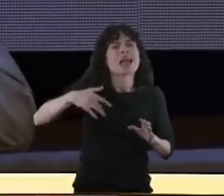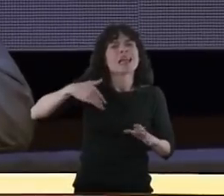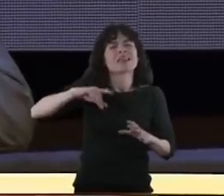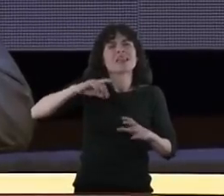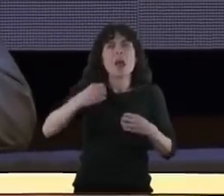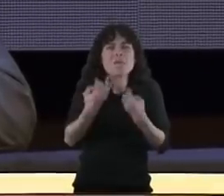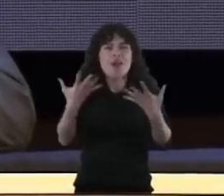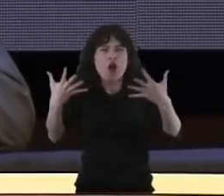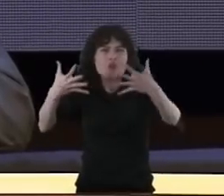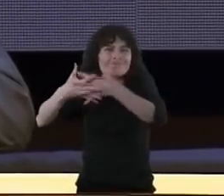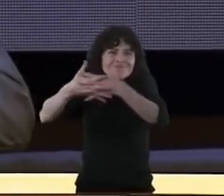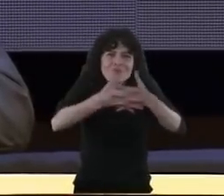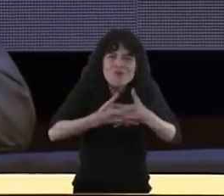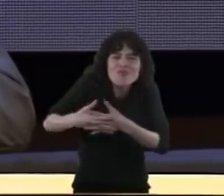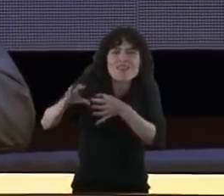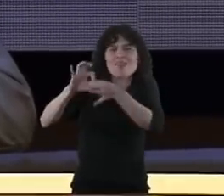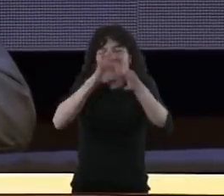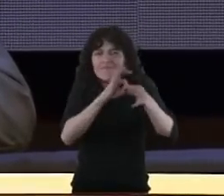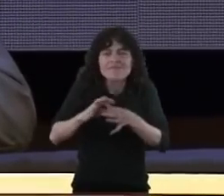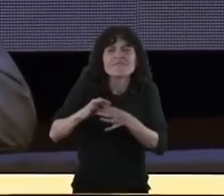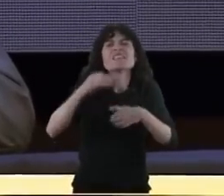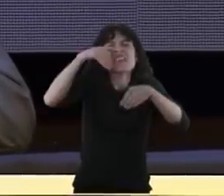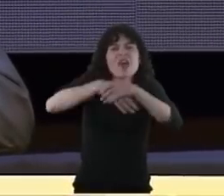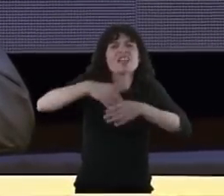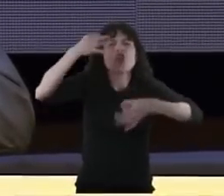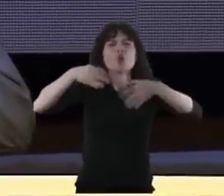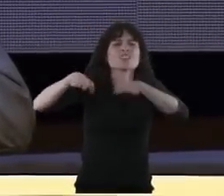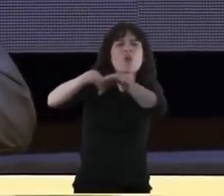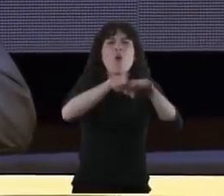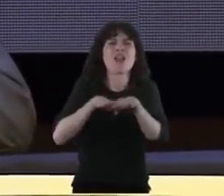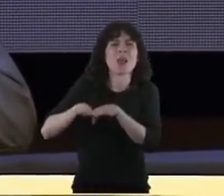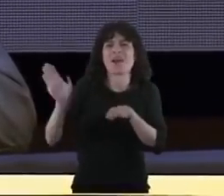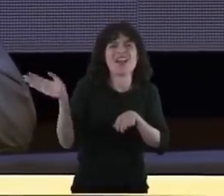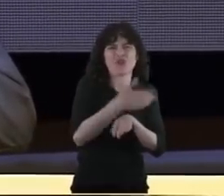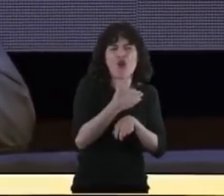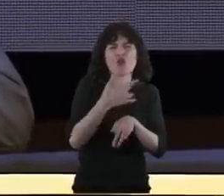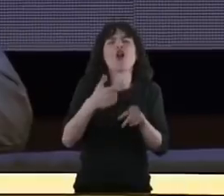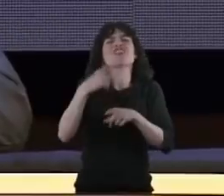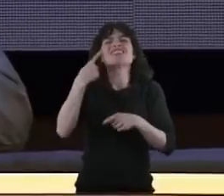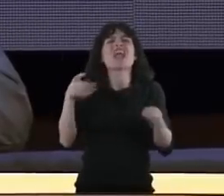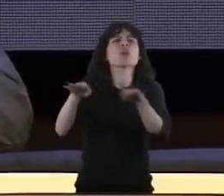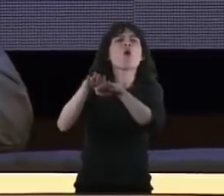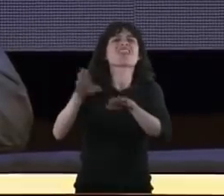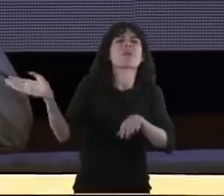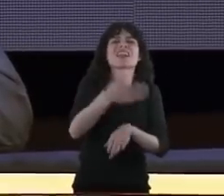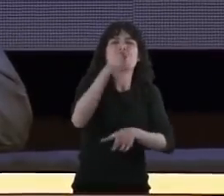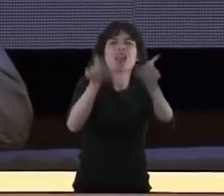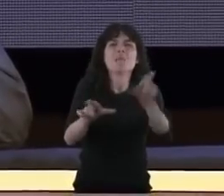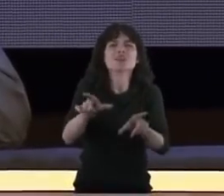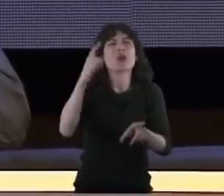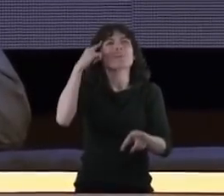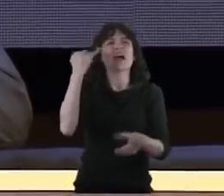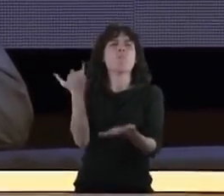unido y una sociedad más justa. La justicia social no es un invento